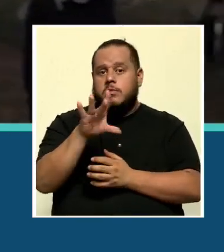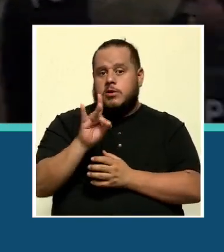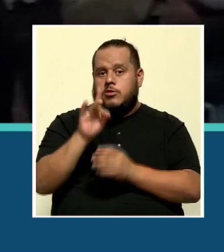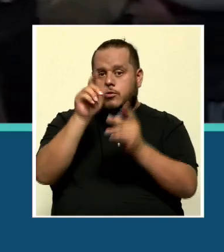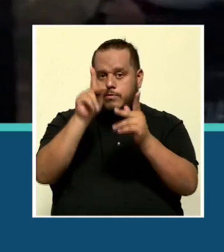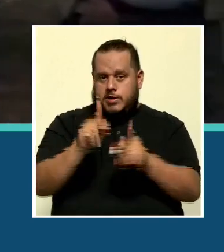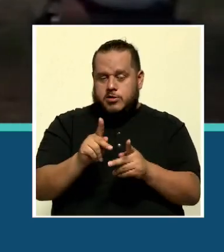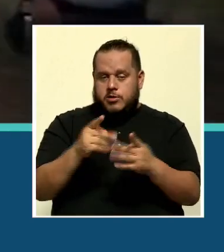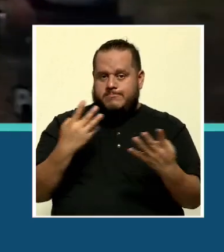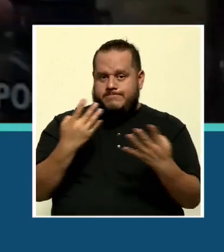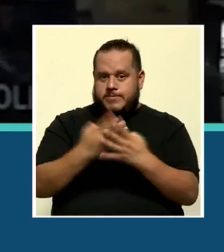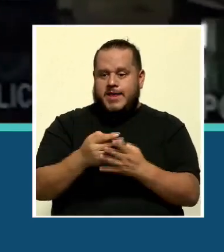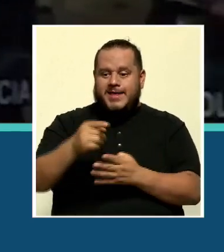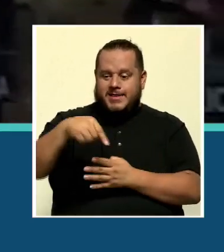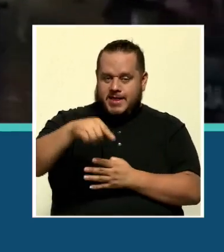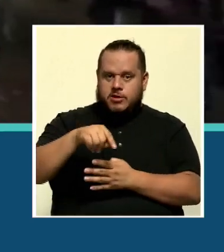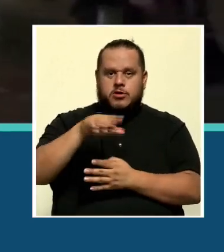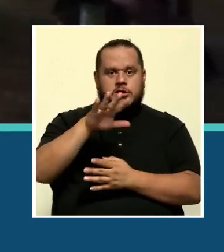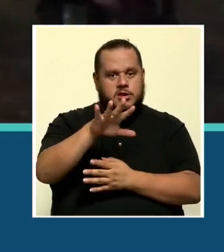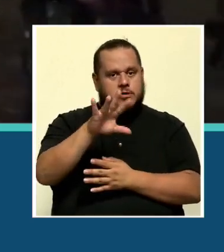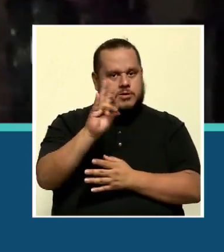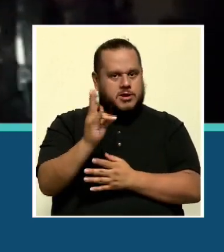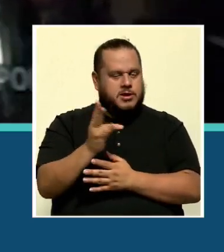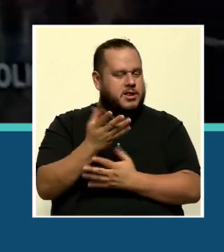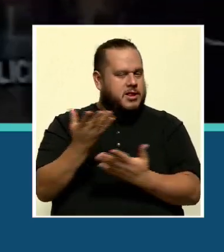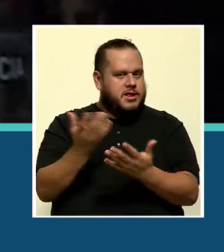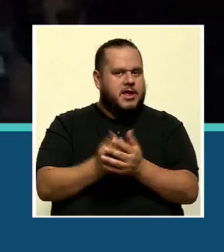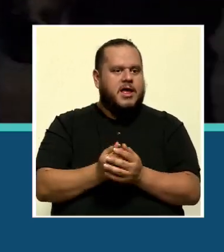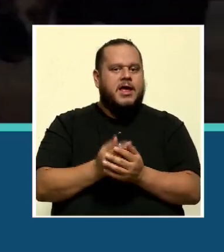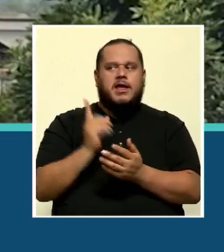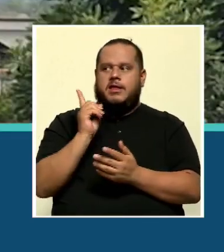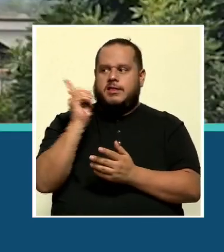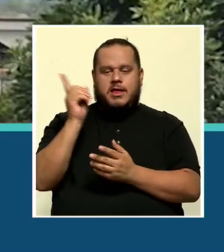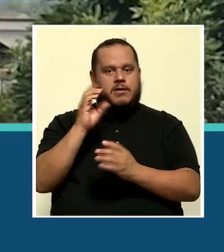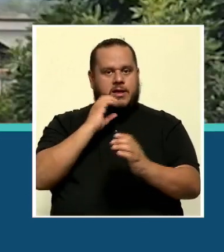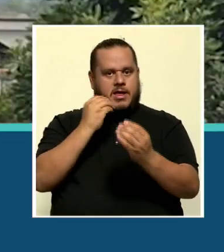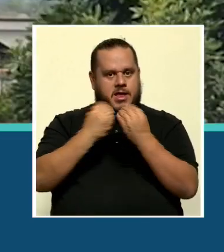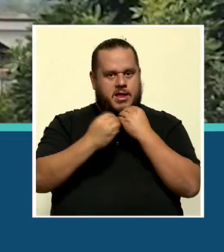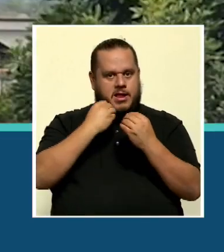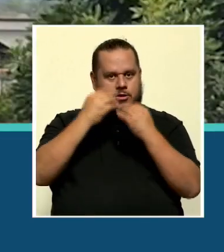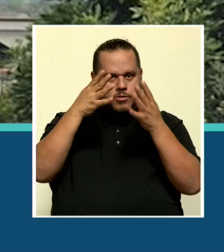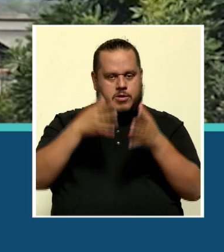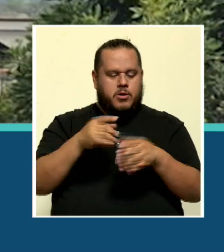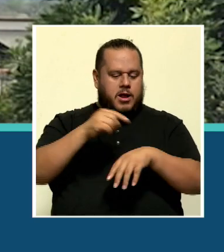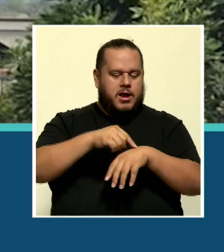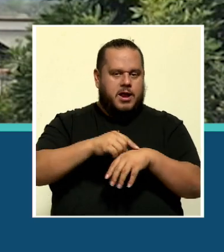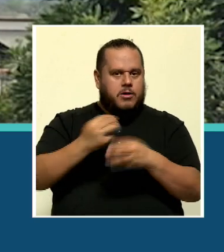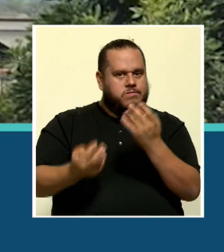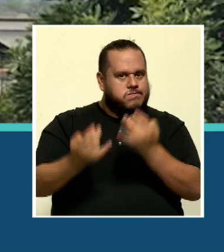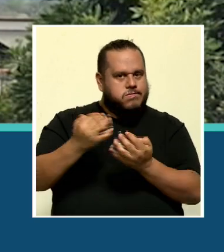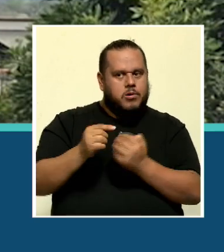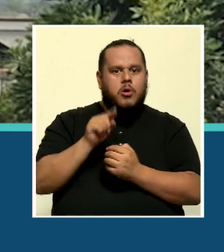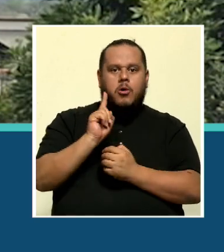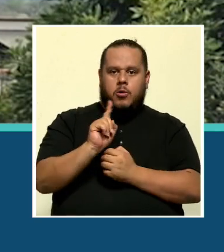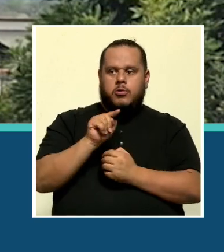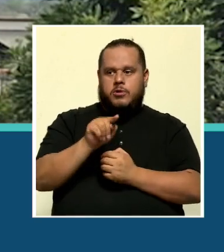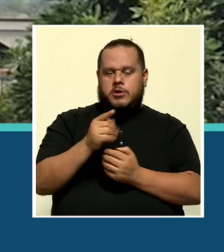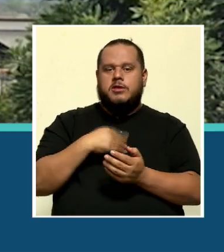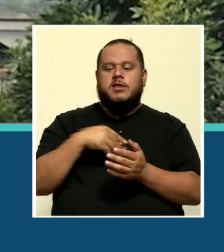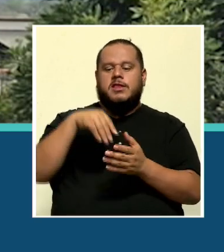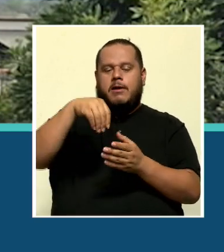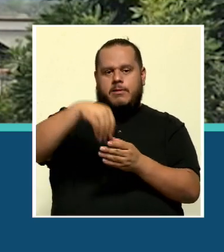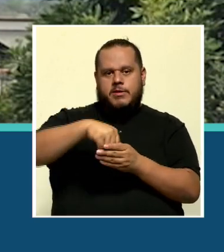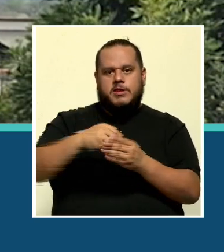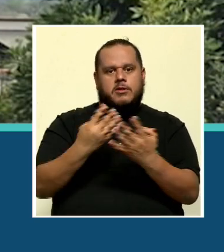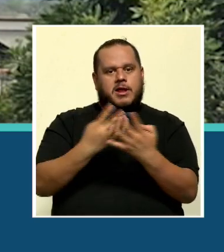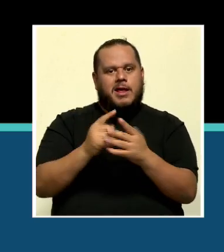privadas de libertad, de los cuales 57 se encontraban en el comedor al momento del incendio. Uno de ellos sí estaba en la celda, pero